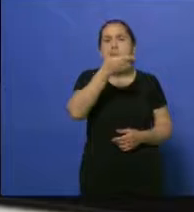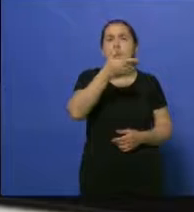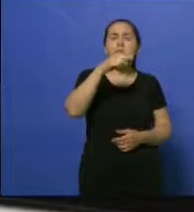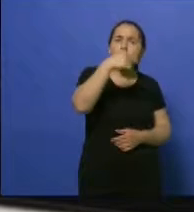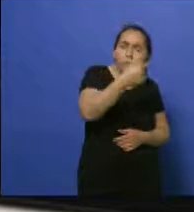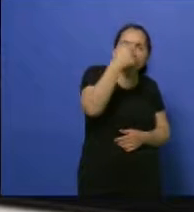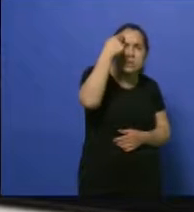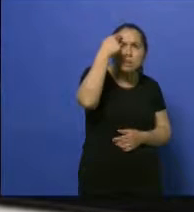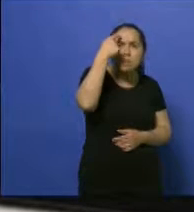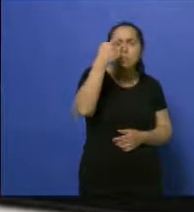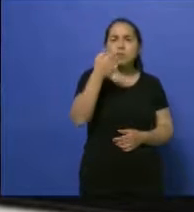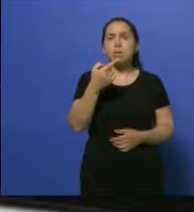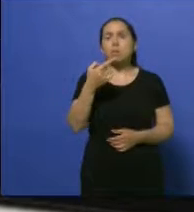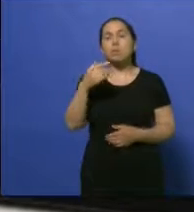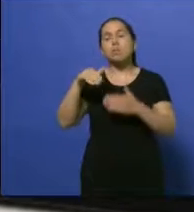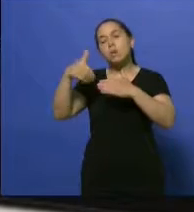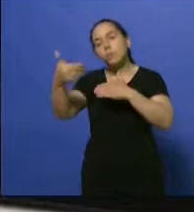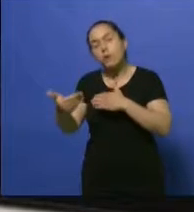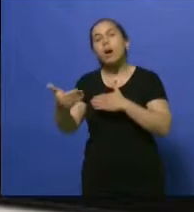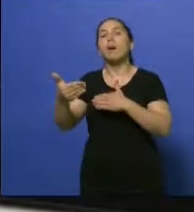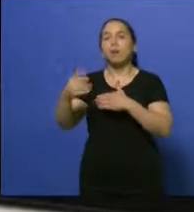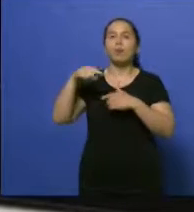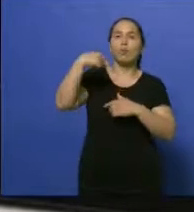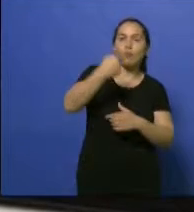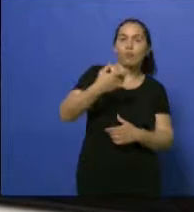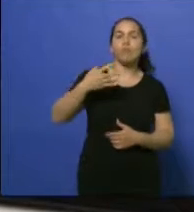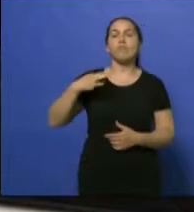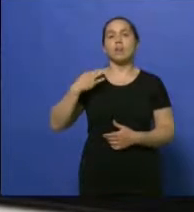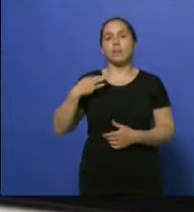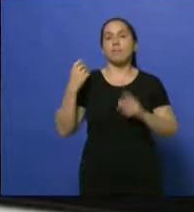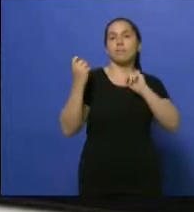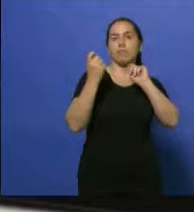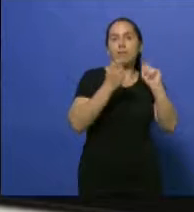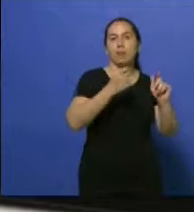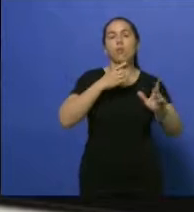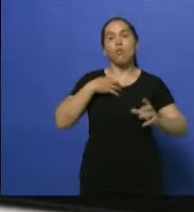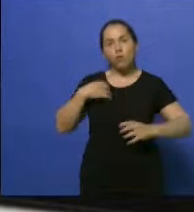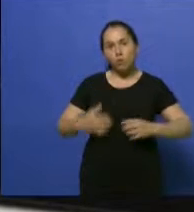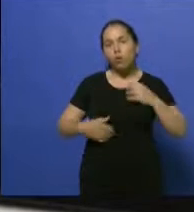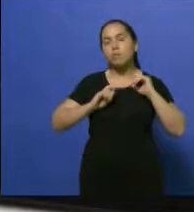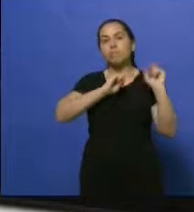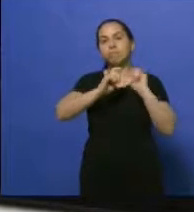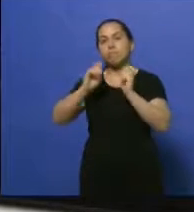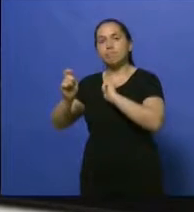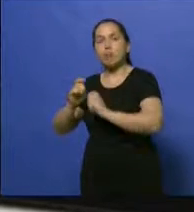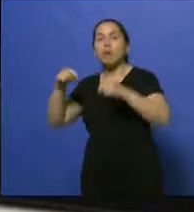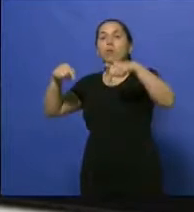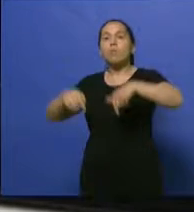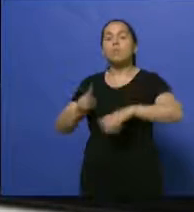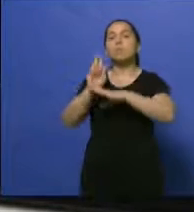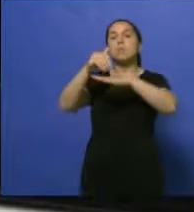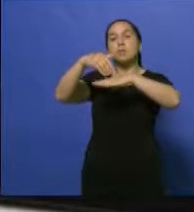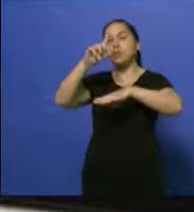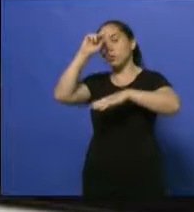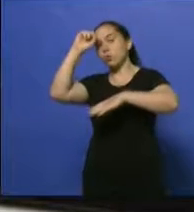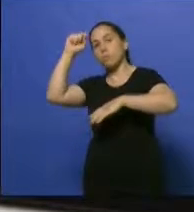permite vida, permite la donación de órganos. Hoy en Villa María, nuevamente en el hospital, se ha realizado